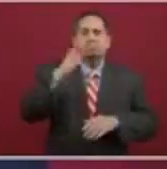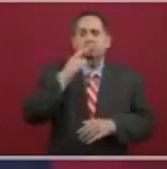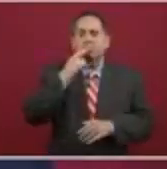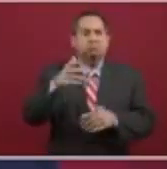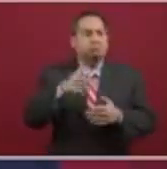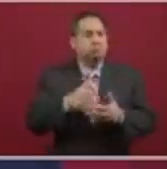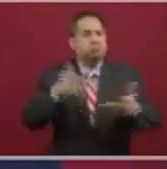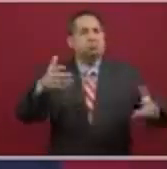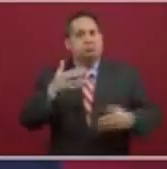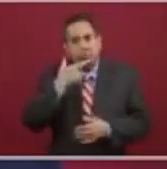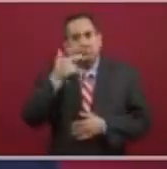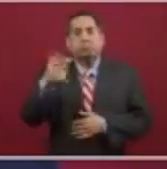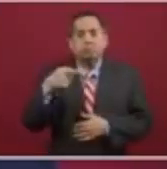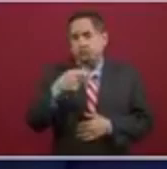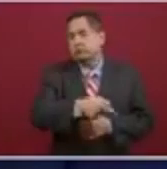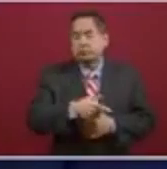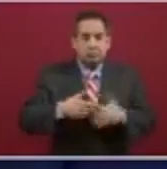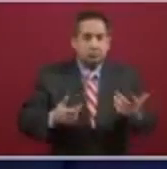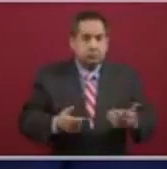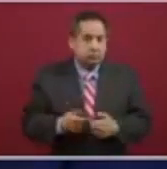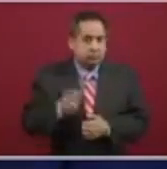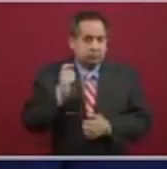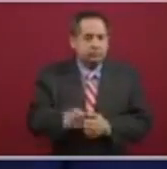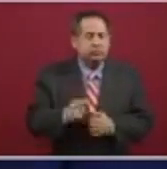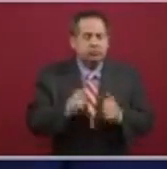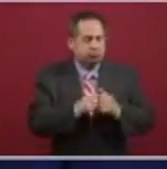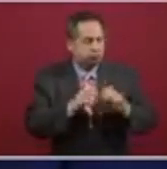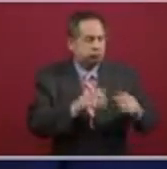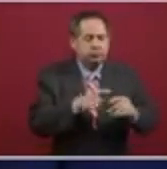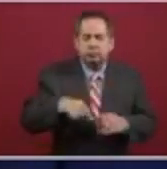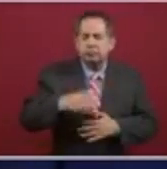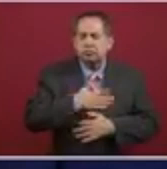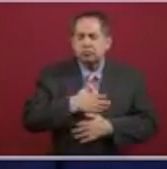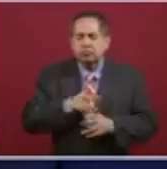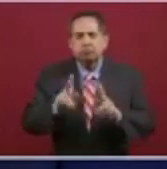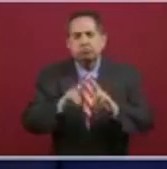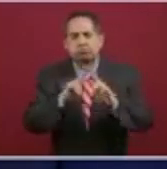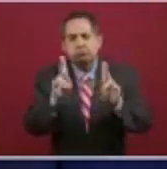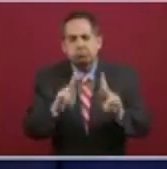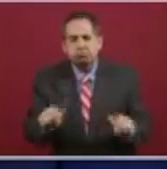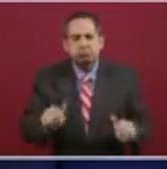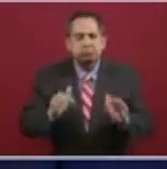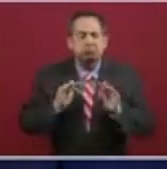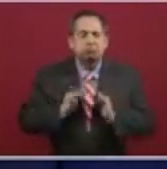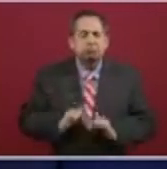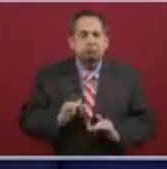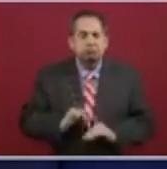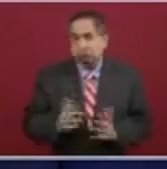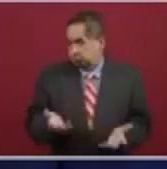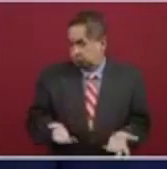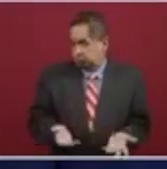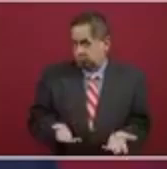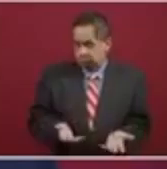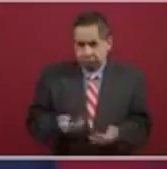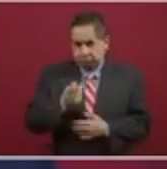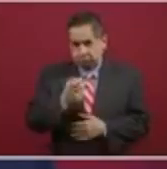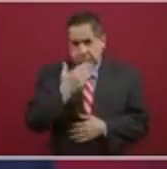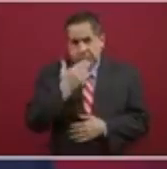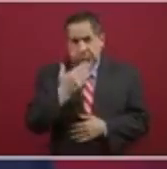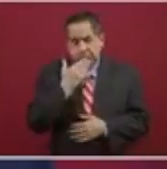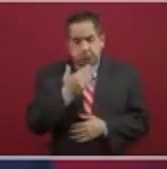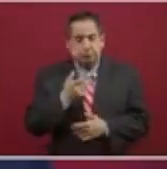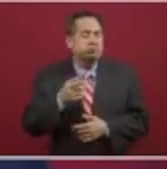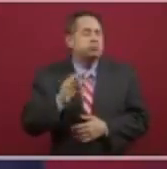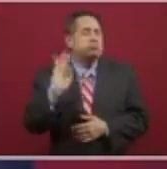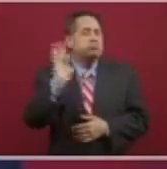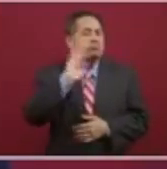desarrollo y significa también paz y tranquilidad. Imagínense